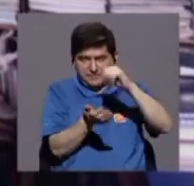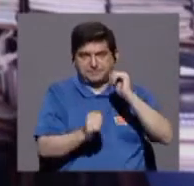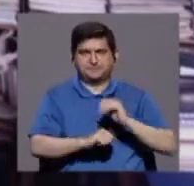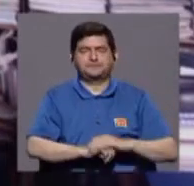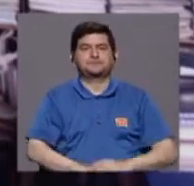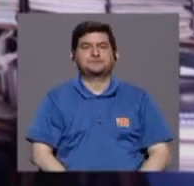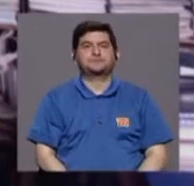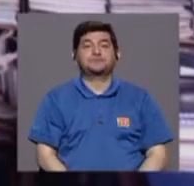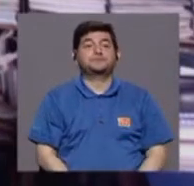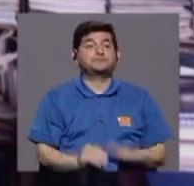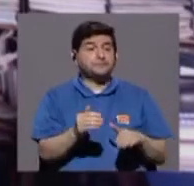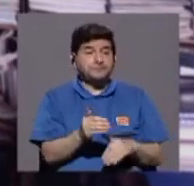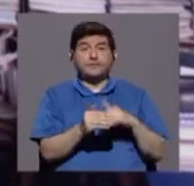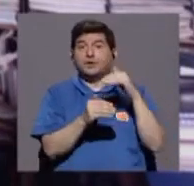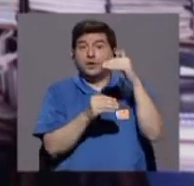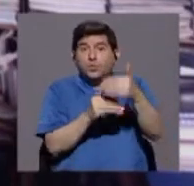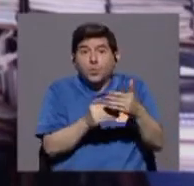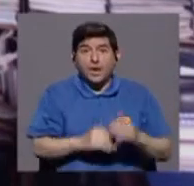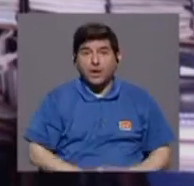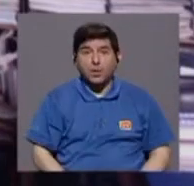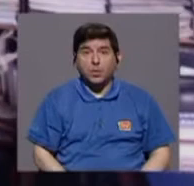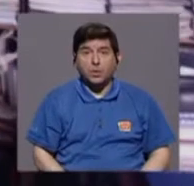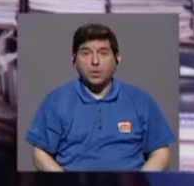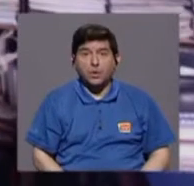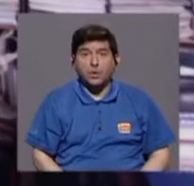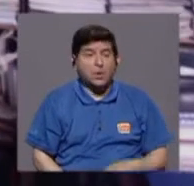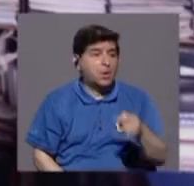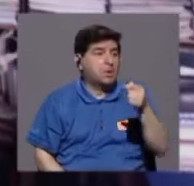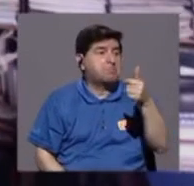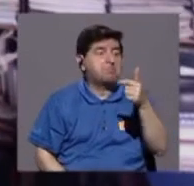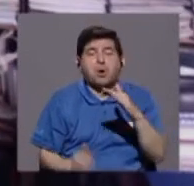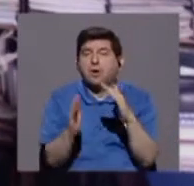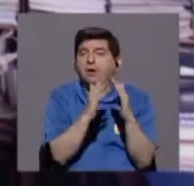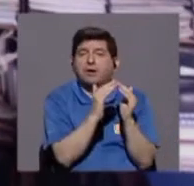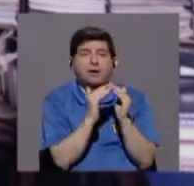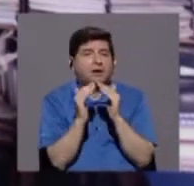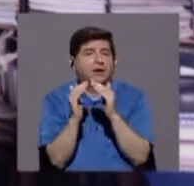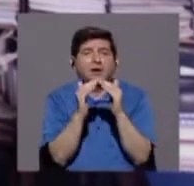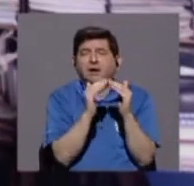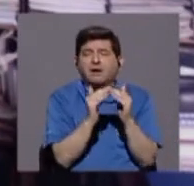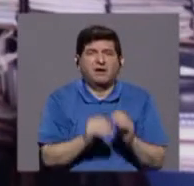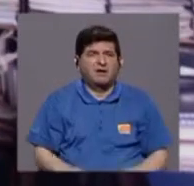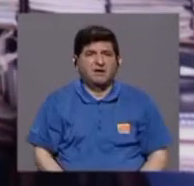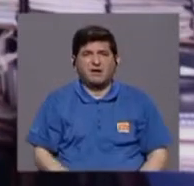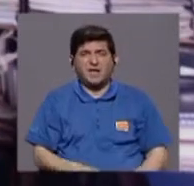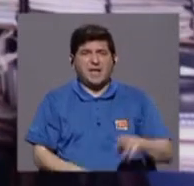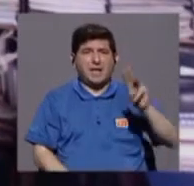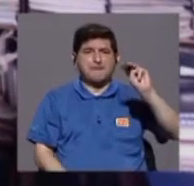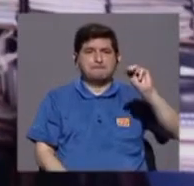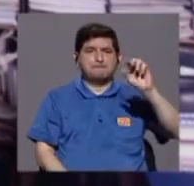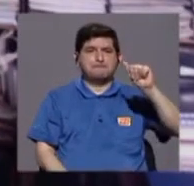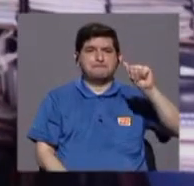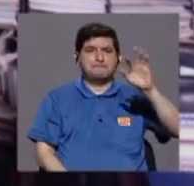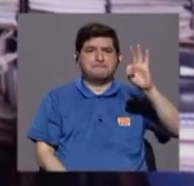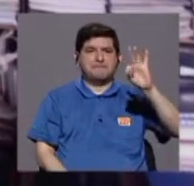después, bueno, apenas muy poca población en el Valle de Matina,